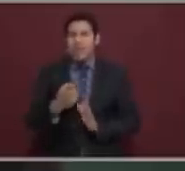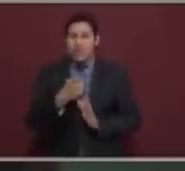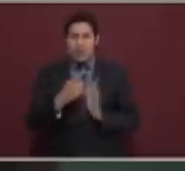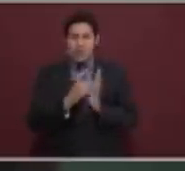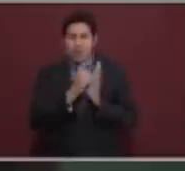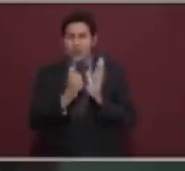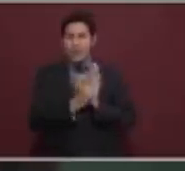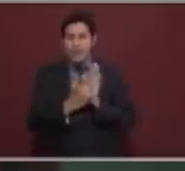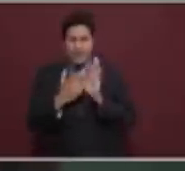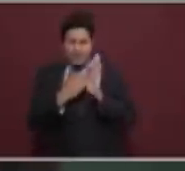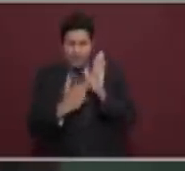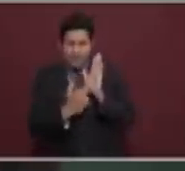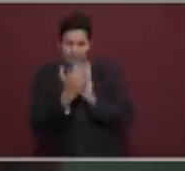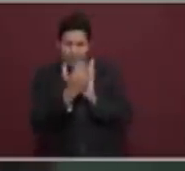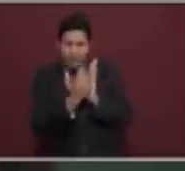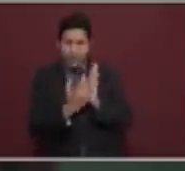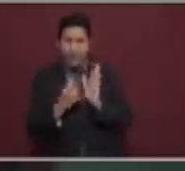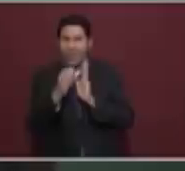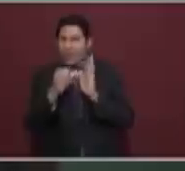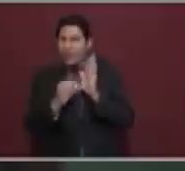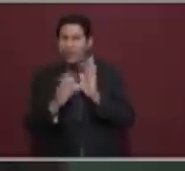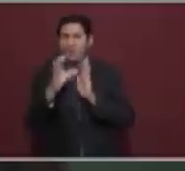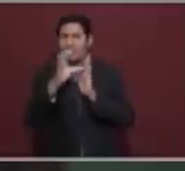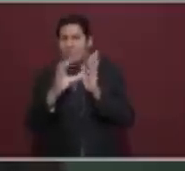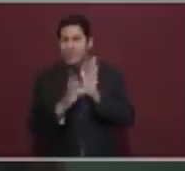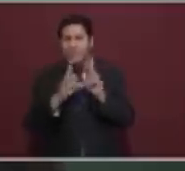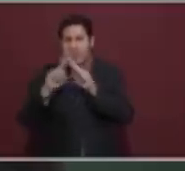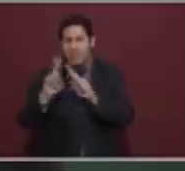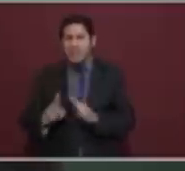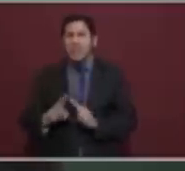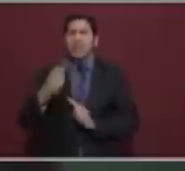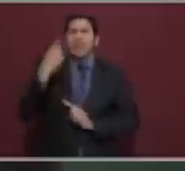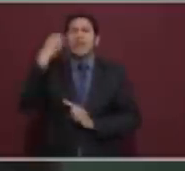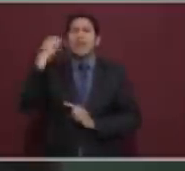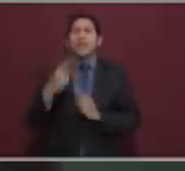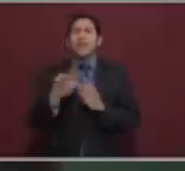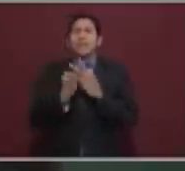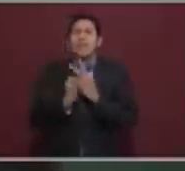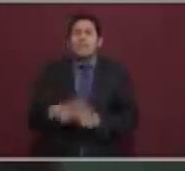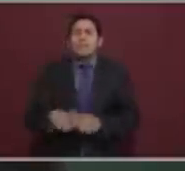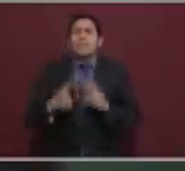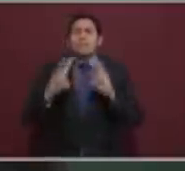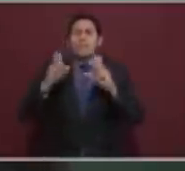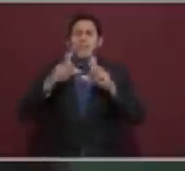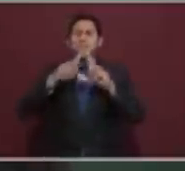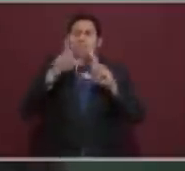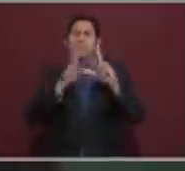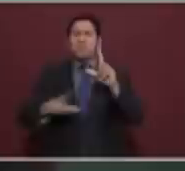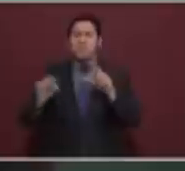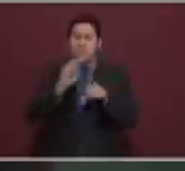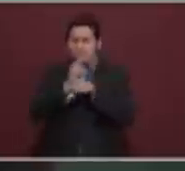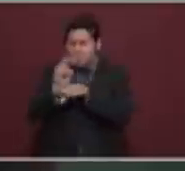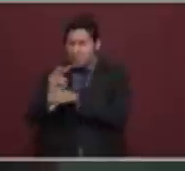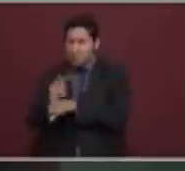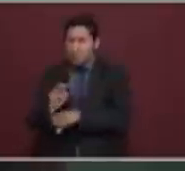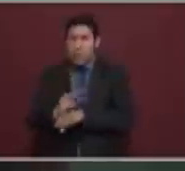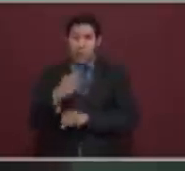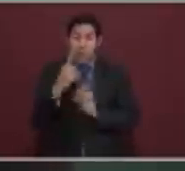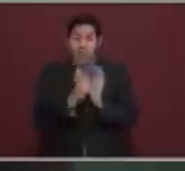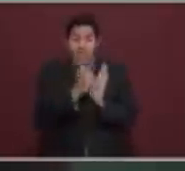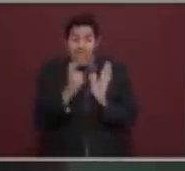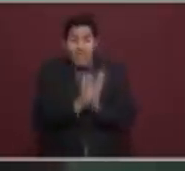artículos constitucionales que dieron origen a la guardia nacional la ley de la guardia nacional